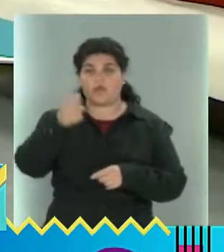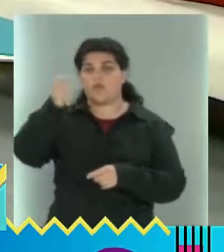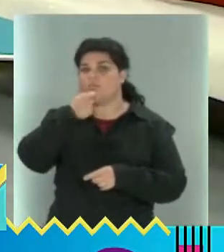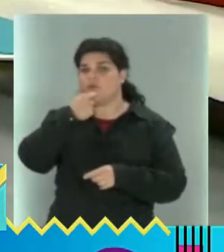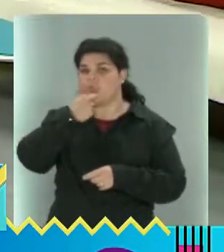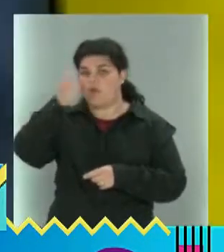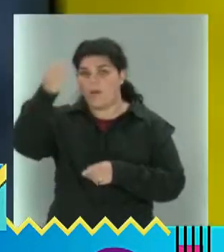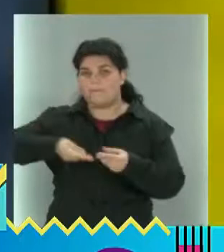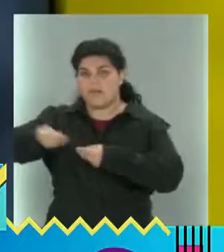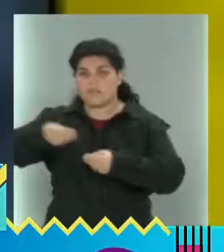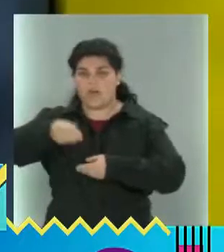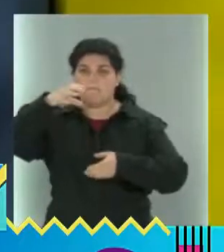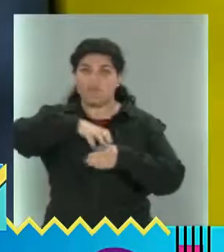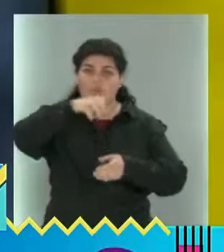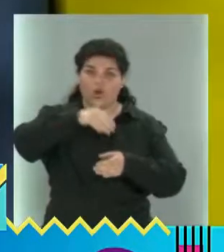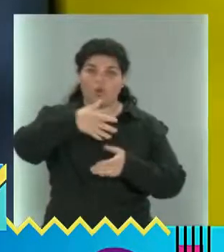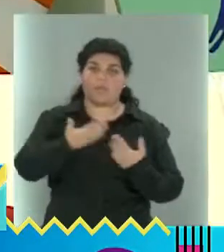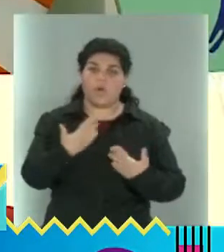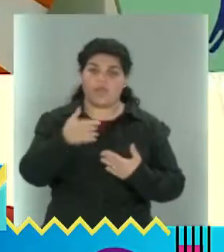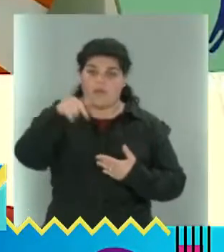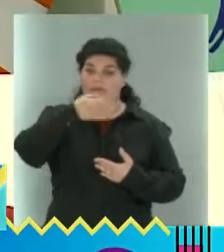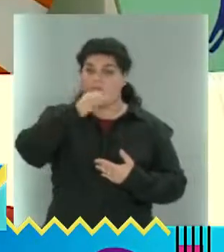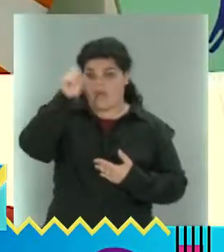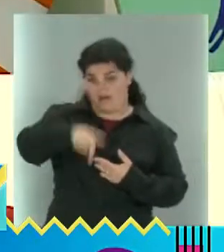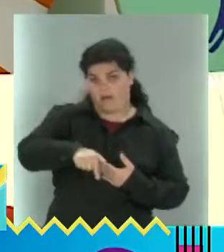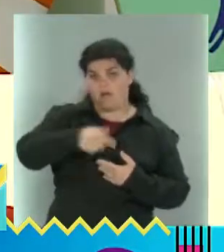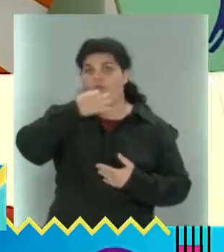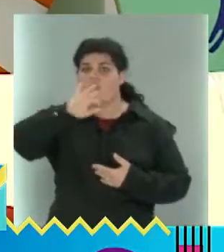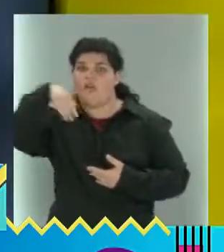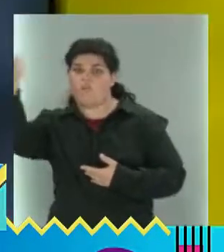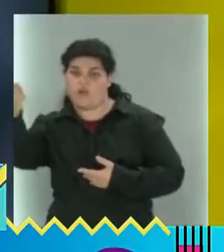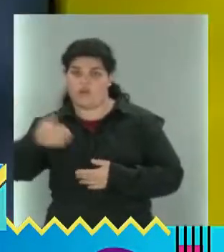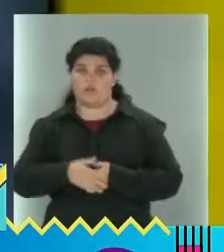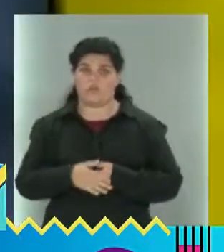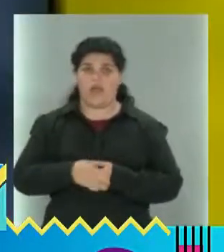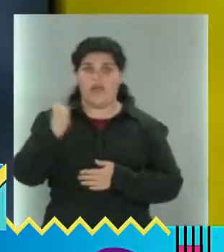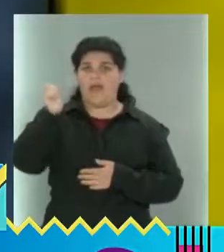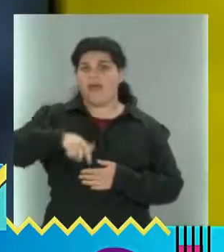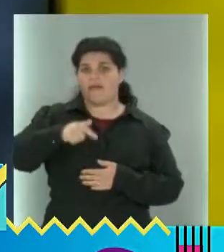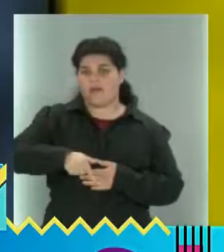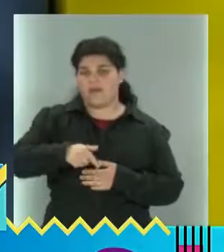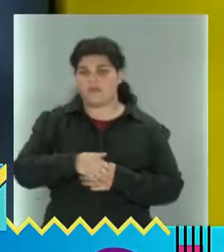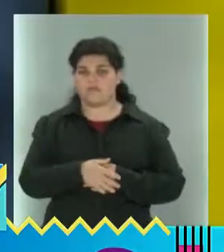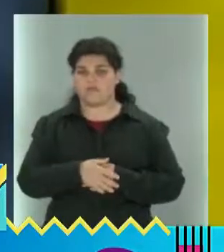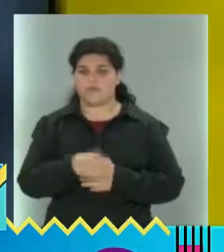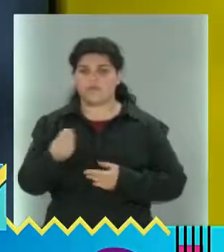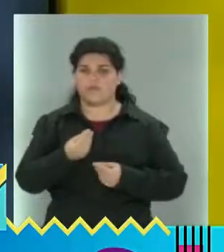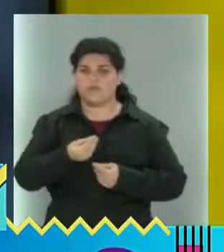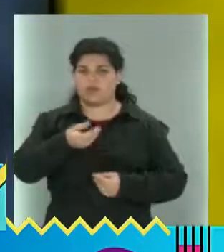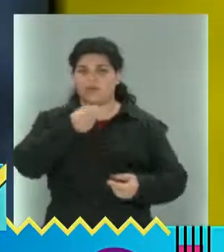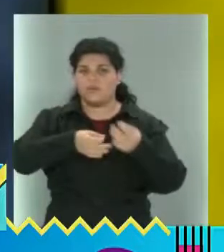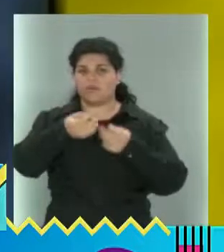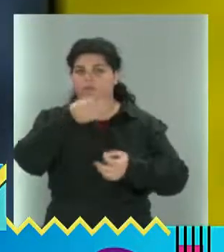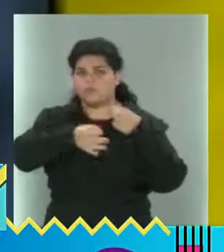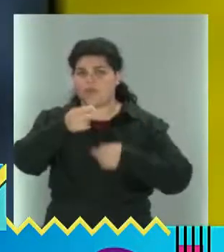puede vender al mercado interno o lo puede exportar. Entonces, ¿por qué lo va a vender en el mercado interno si exportándolo le cuesta más barato? Y después hay una relación